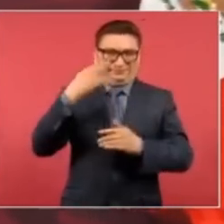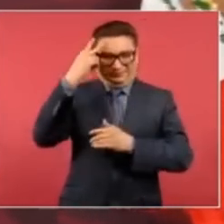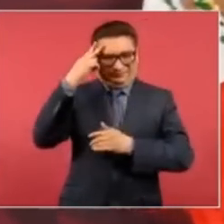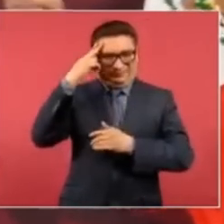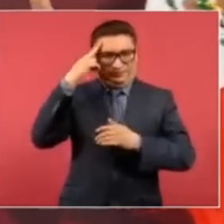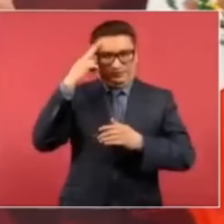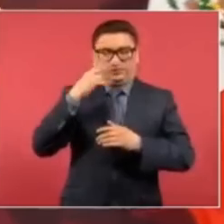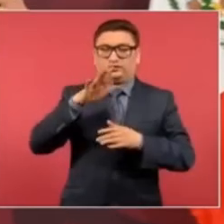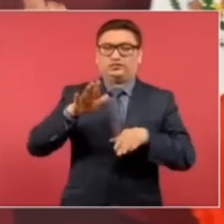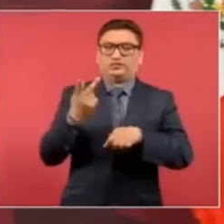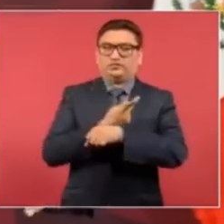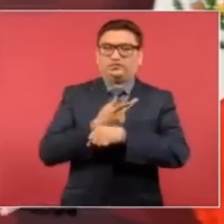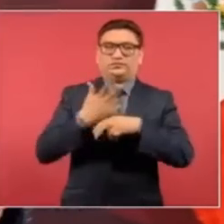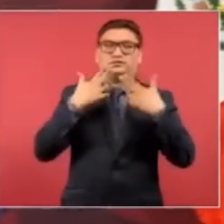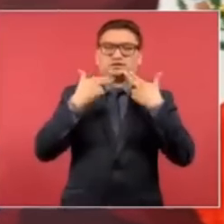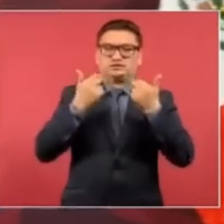las haciendas